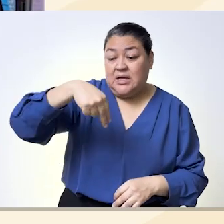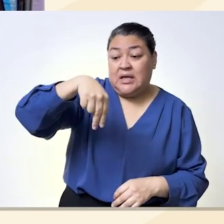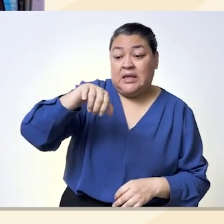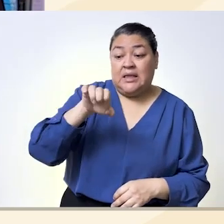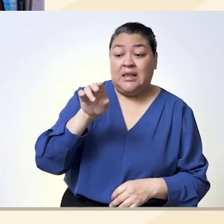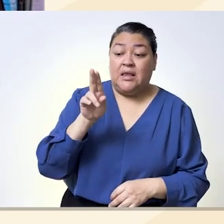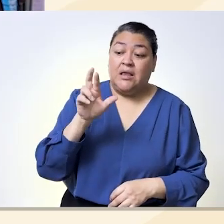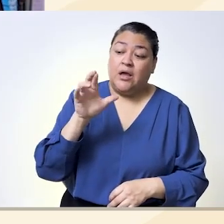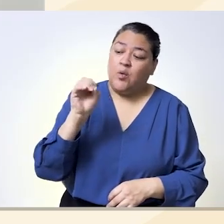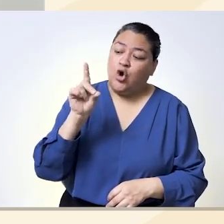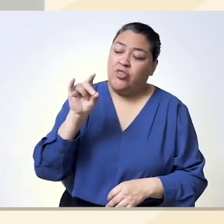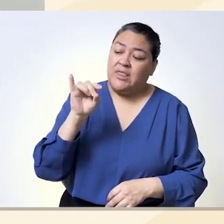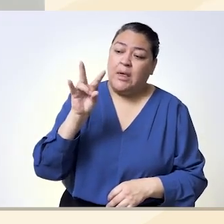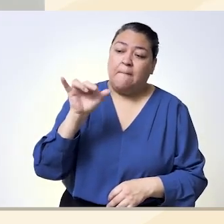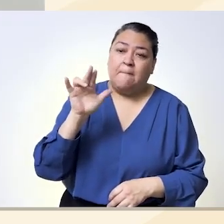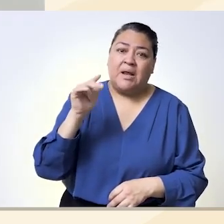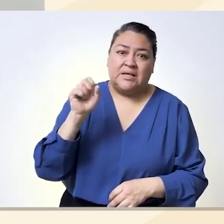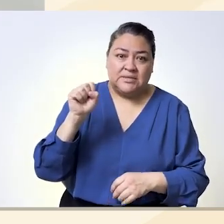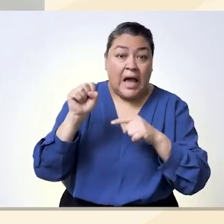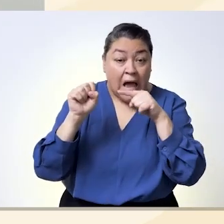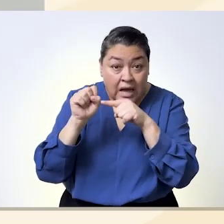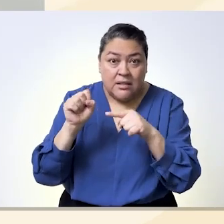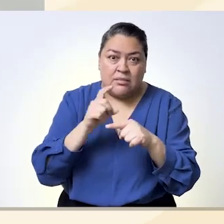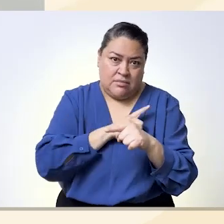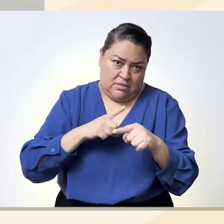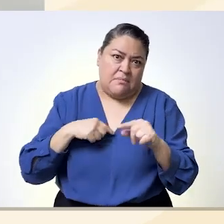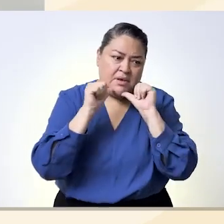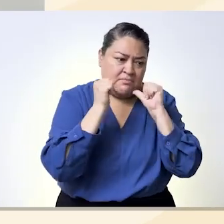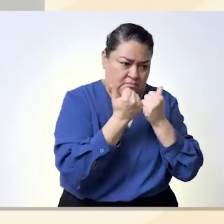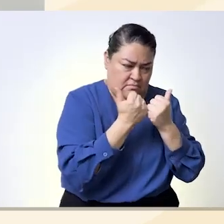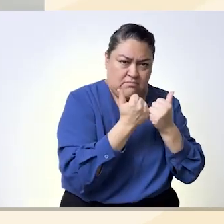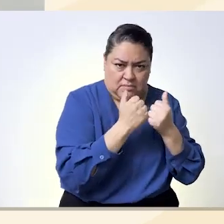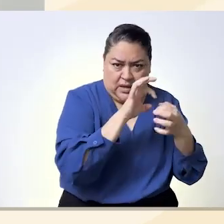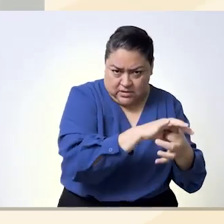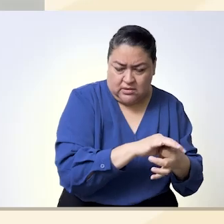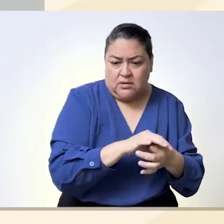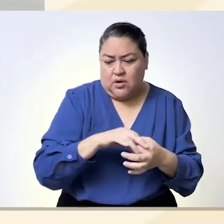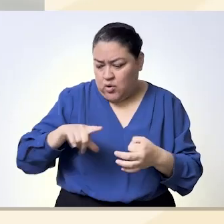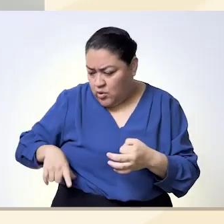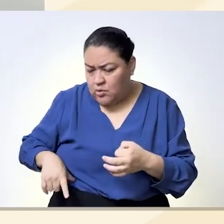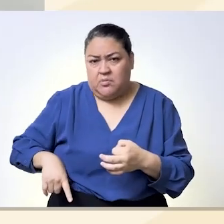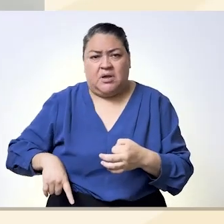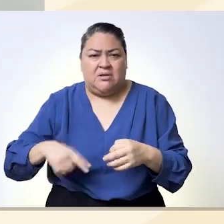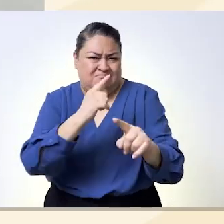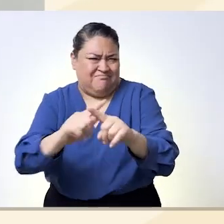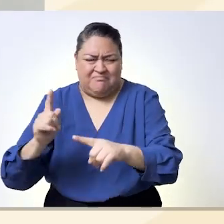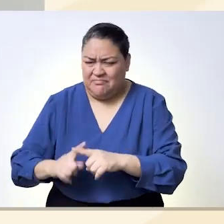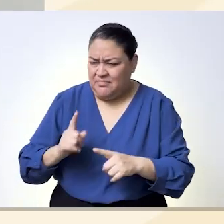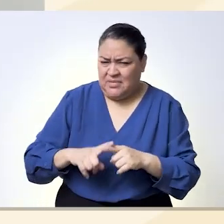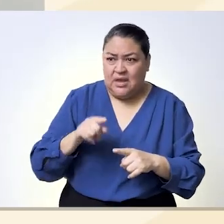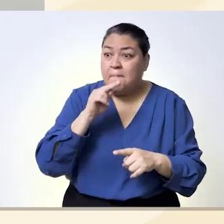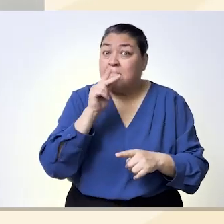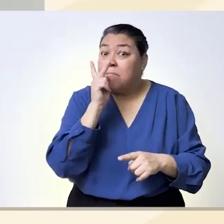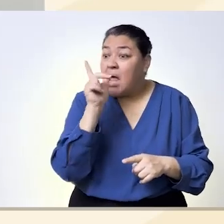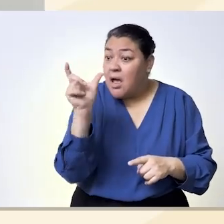de neurodivergencias empiece a aplicarse en todos los sectores de gobierno, en la sociedad civil, en la iniciativa privada o en